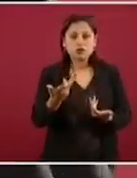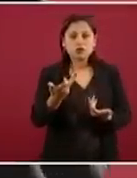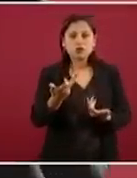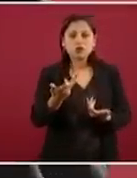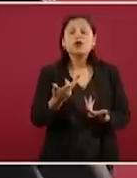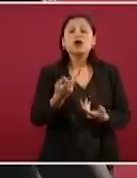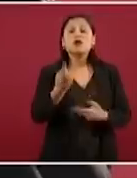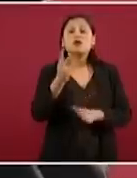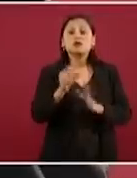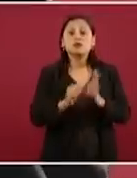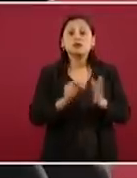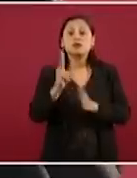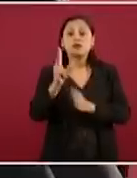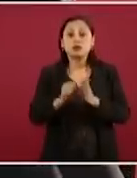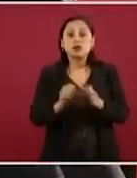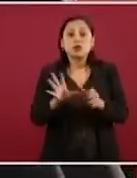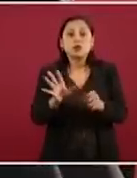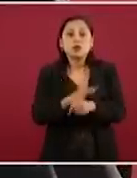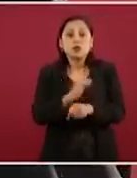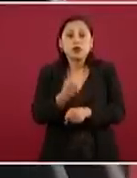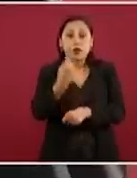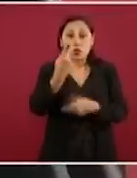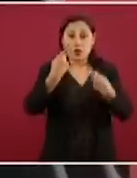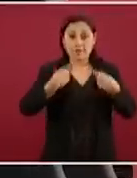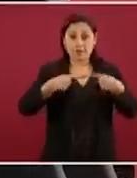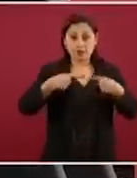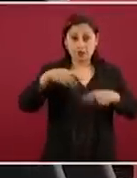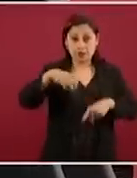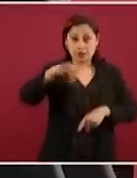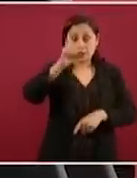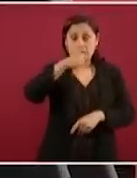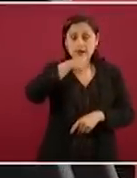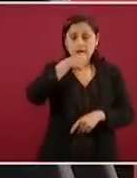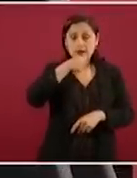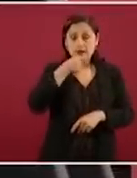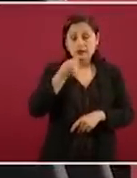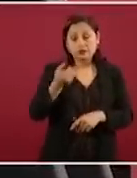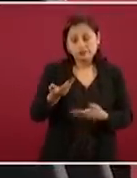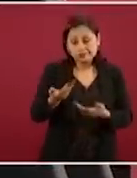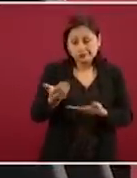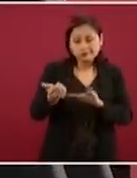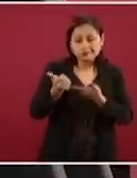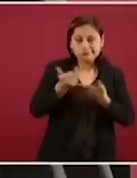Porque si es un adulto mayor, tiene que ir con alguien que lo lleve.